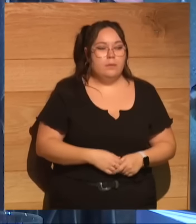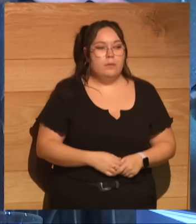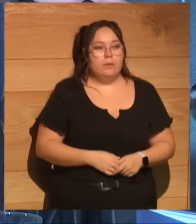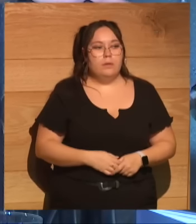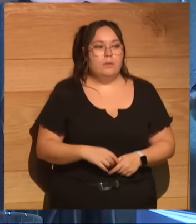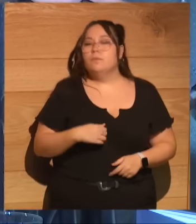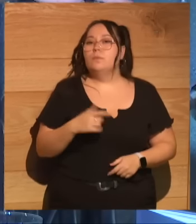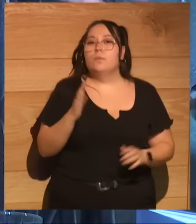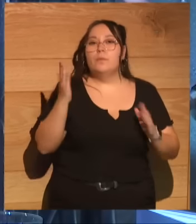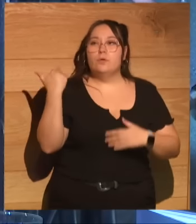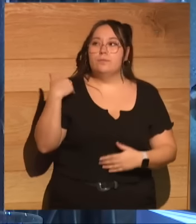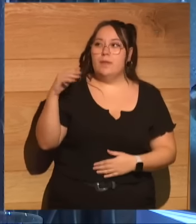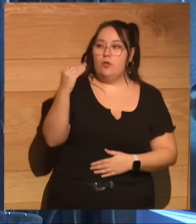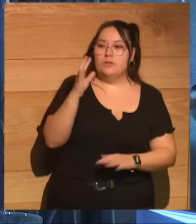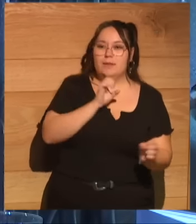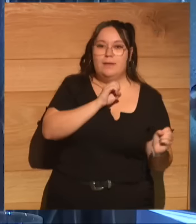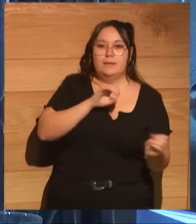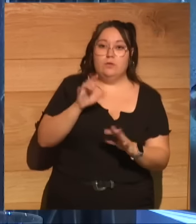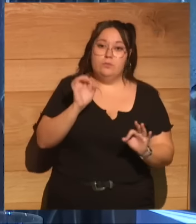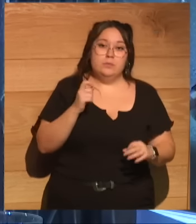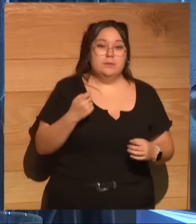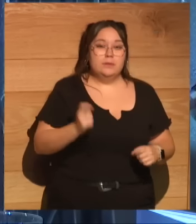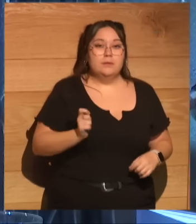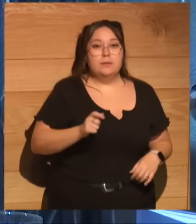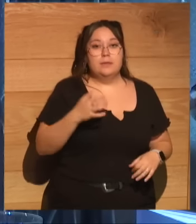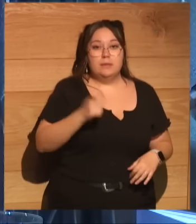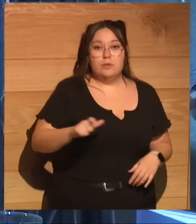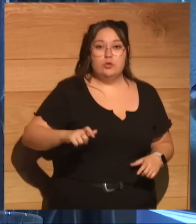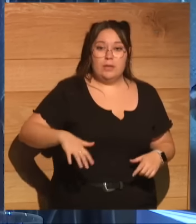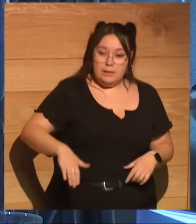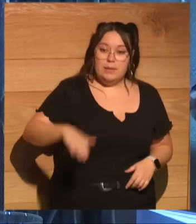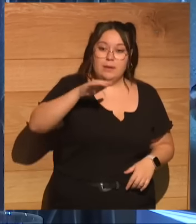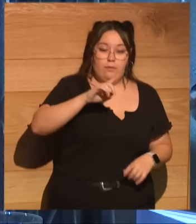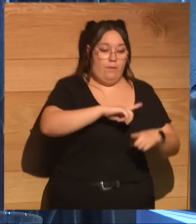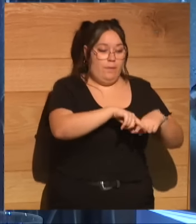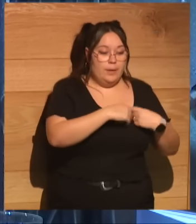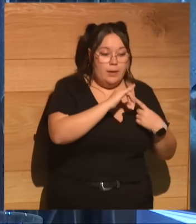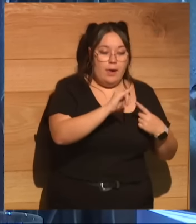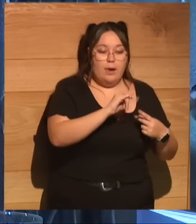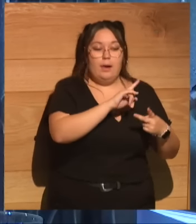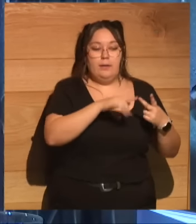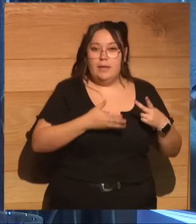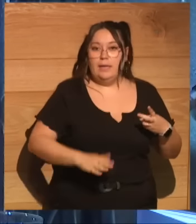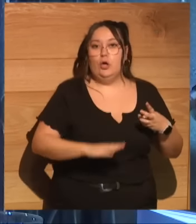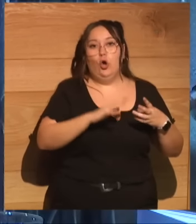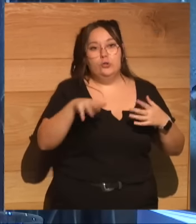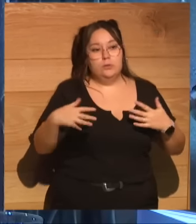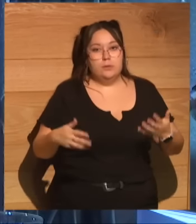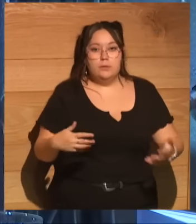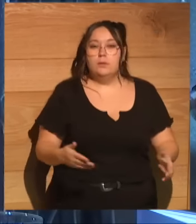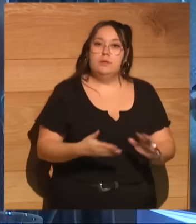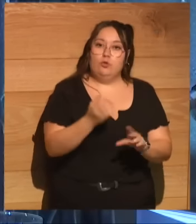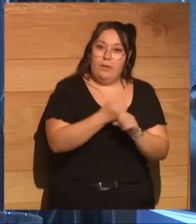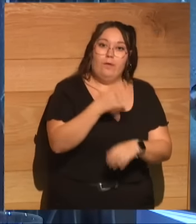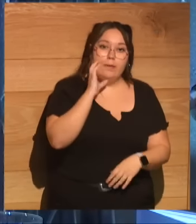Mientras que le rechazan cuando es adolescente, y normalmente esas personas cuando crecen tienen una familia, tienen hijos, tienen un